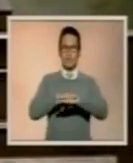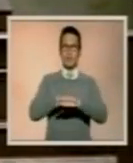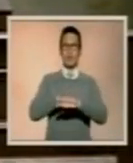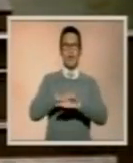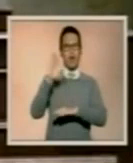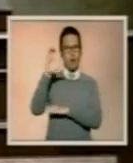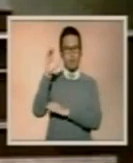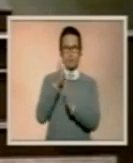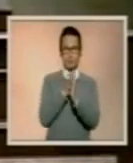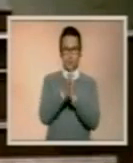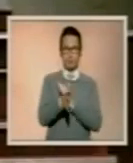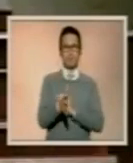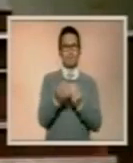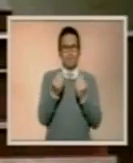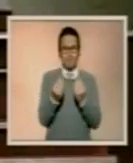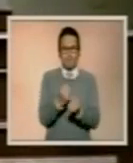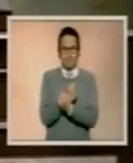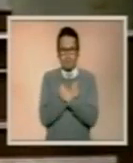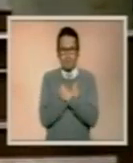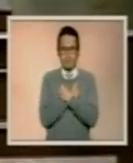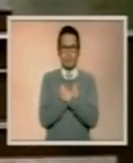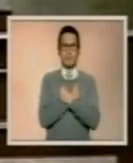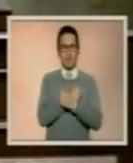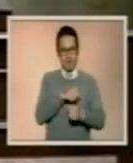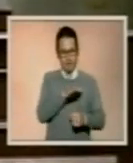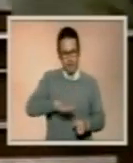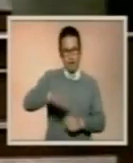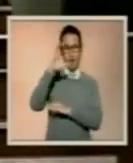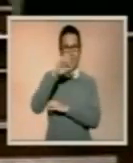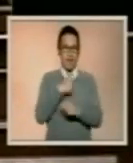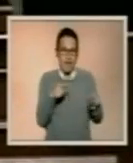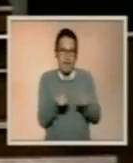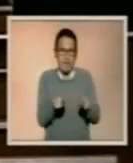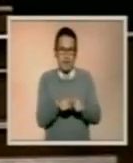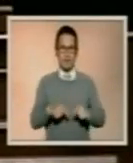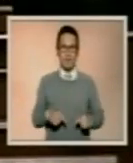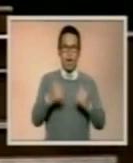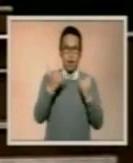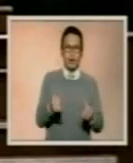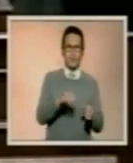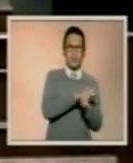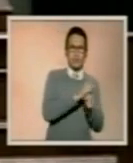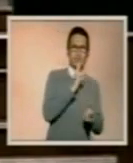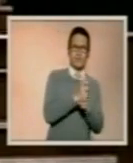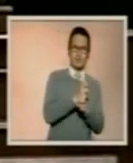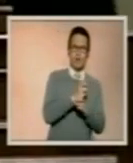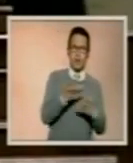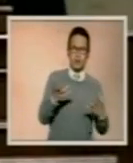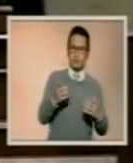mi enorme cariño a este pueblo hermano que en estas horas difíciles nos ha hecho